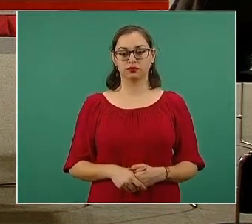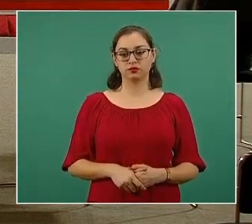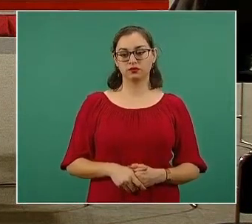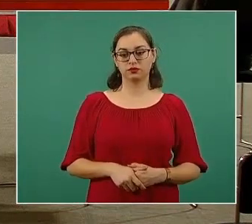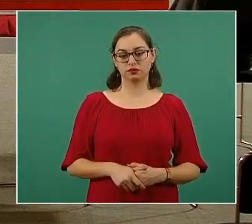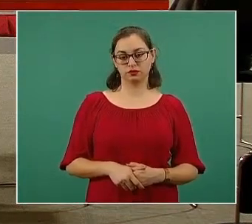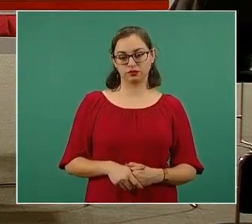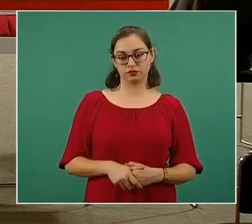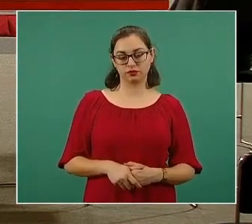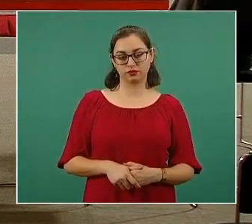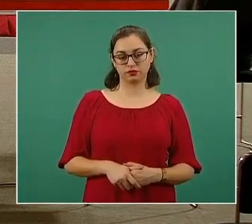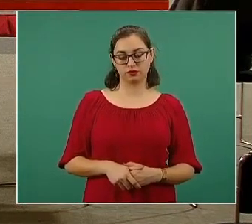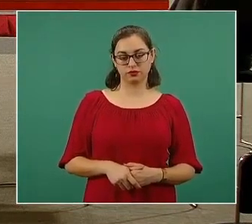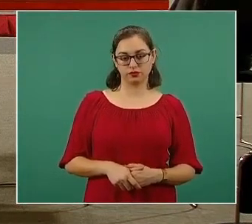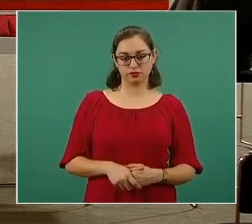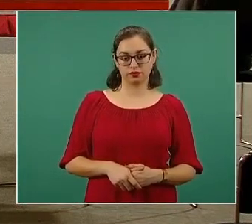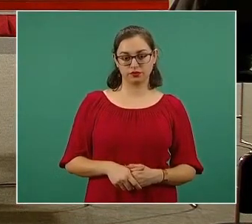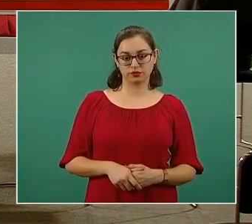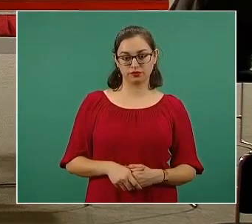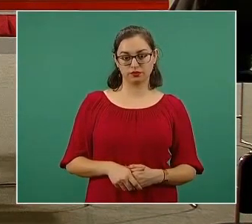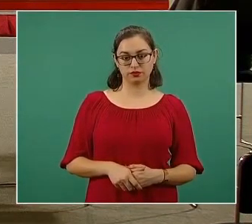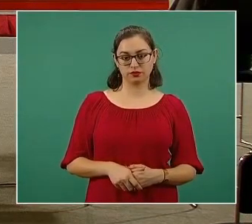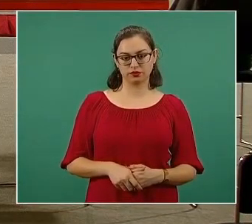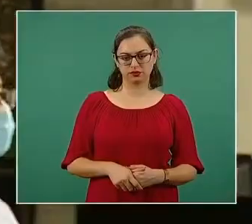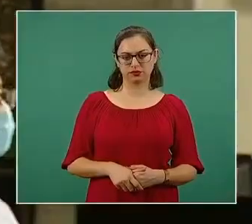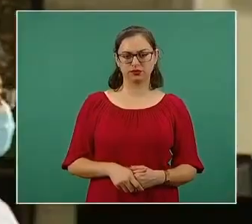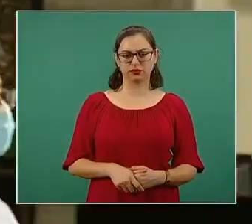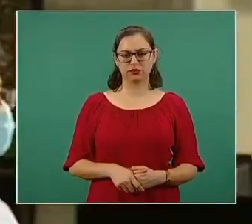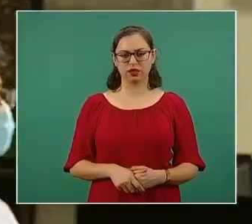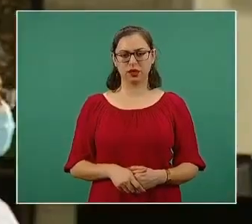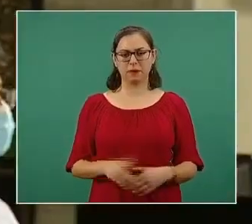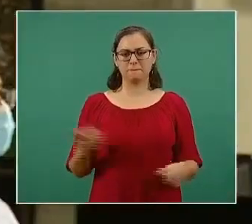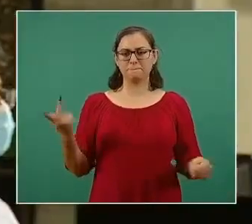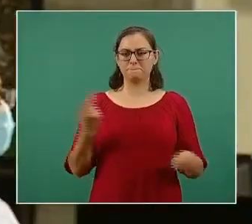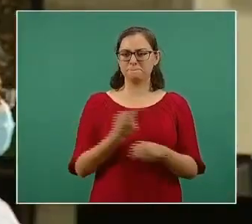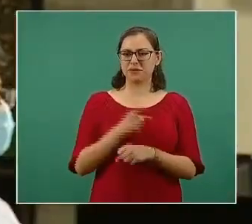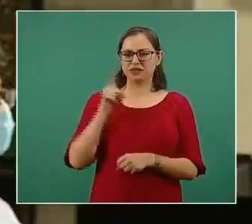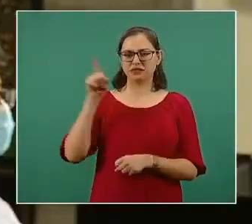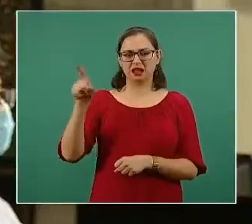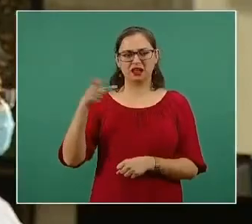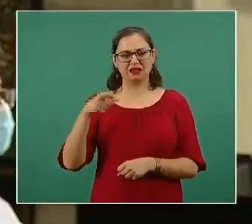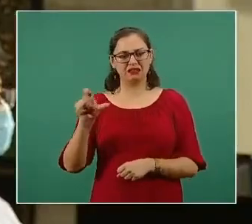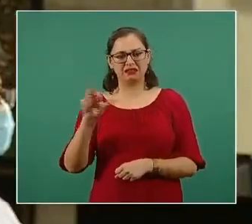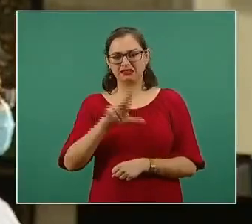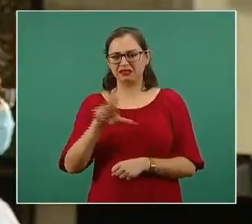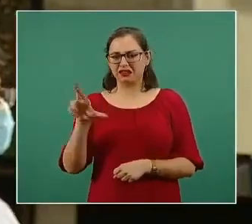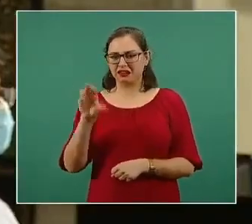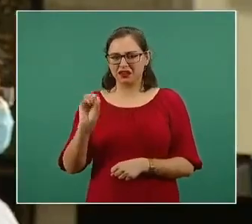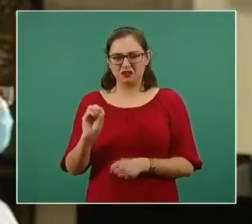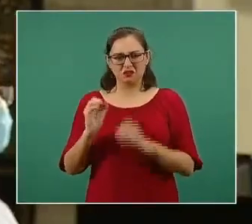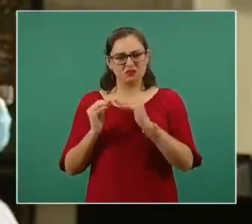así? Que referente a Quintana Roo, ¿qué elementos han encontrado ustedes precisamente para estas